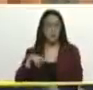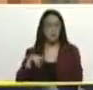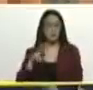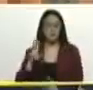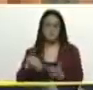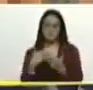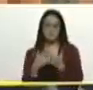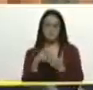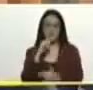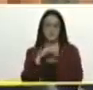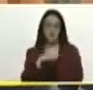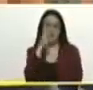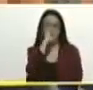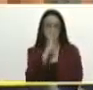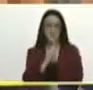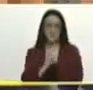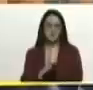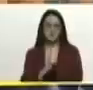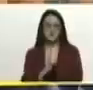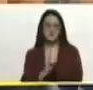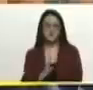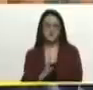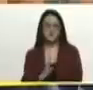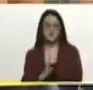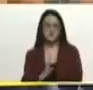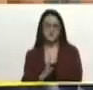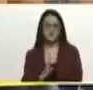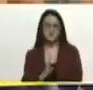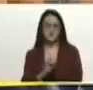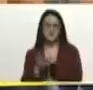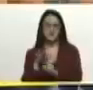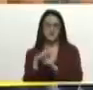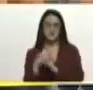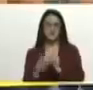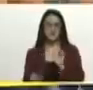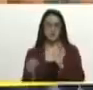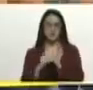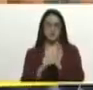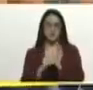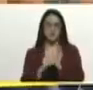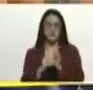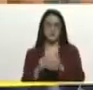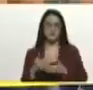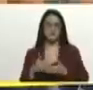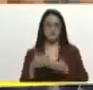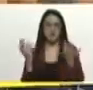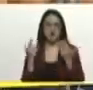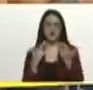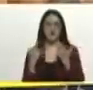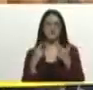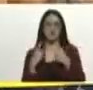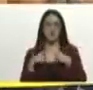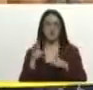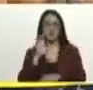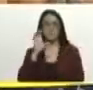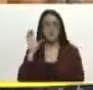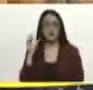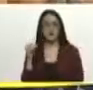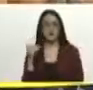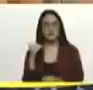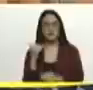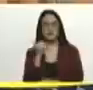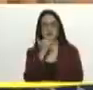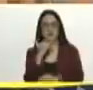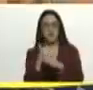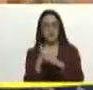más en la historia de Brasil nos veamos en la situación que sucedió de romper relaciones con otro país como sucedió